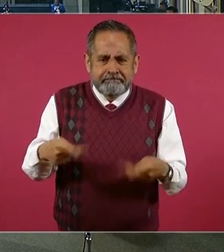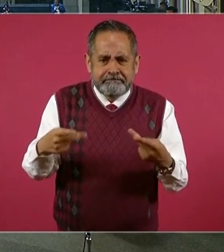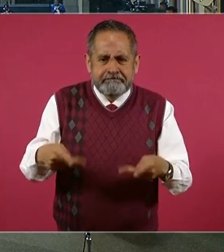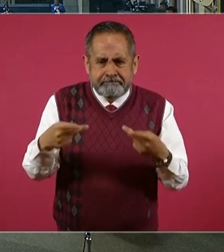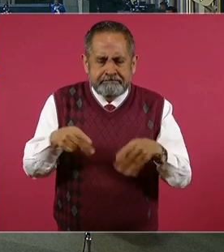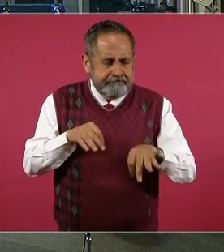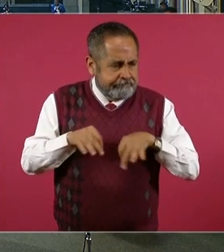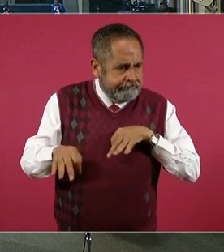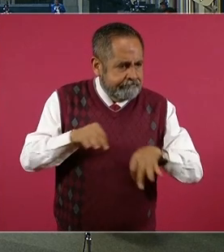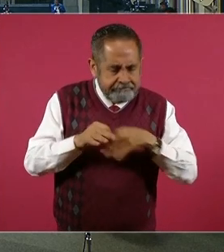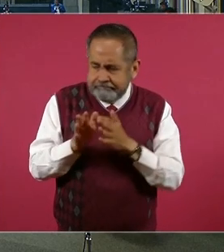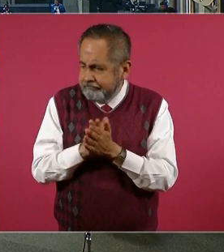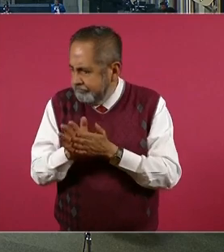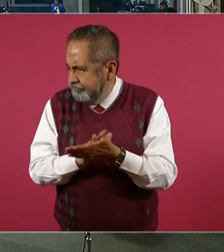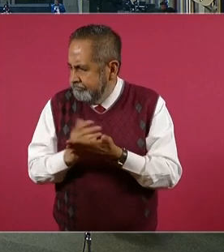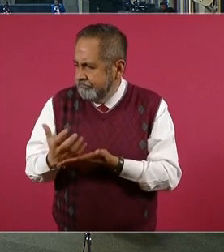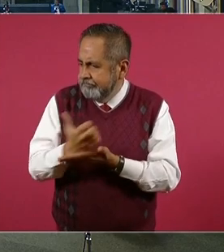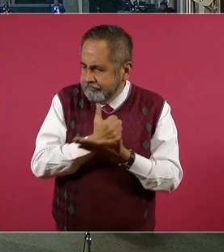buscándose la vida